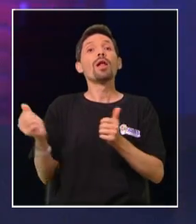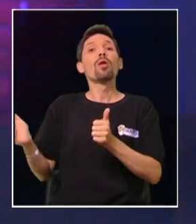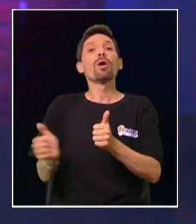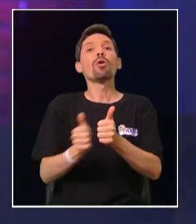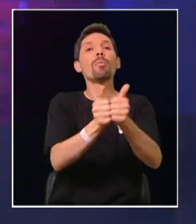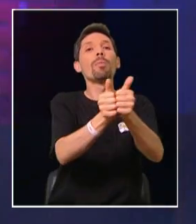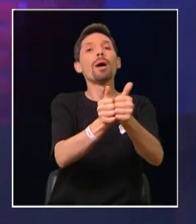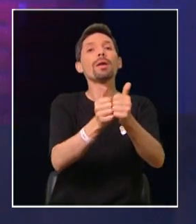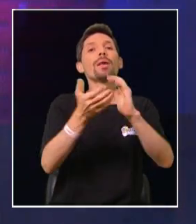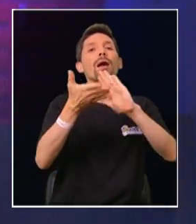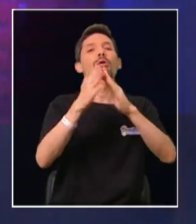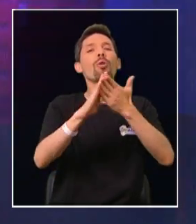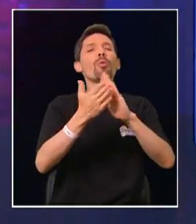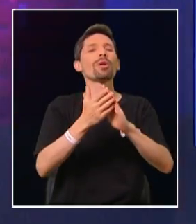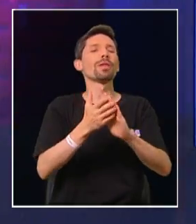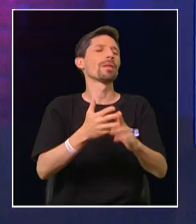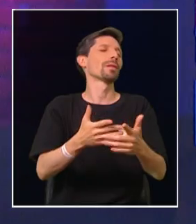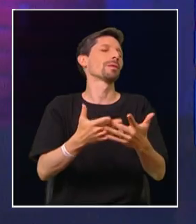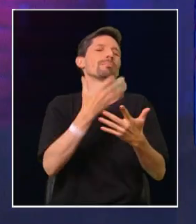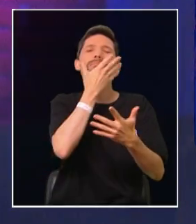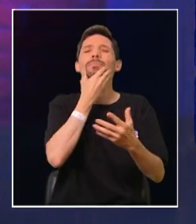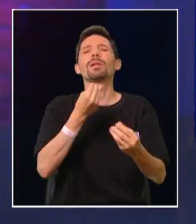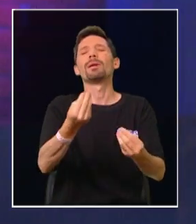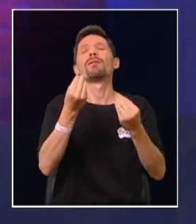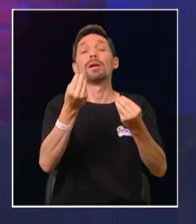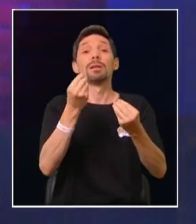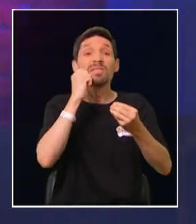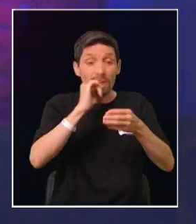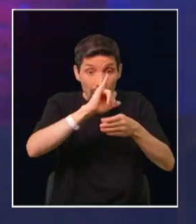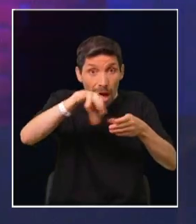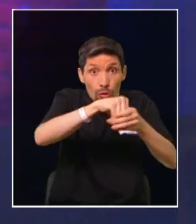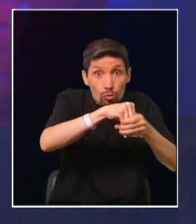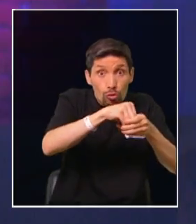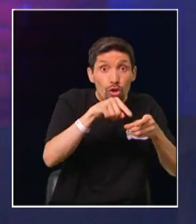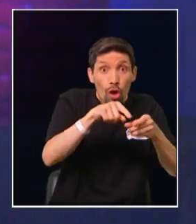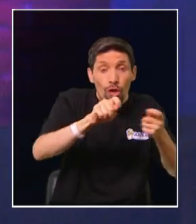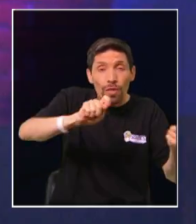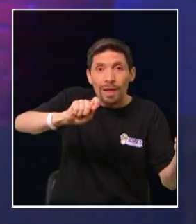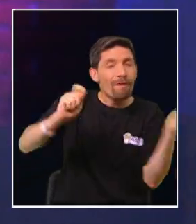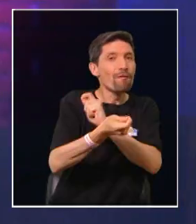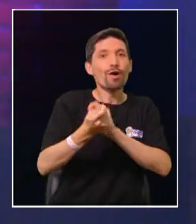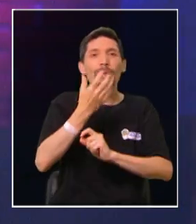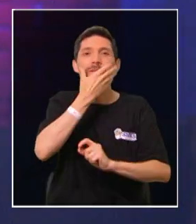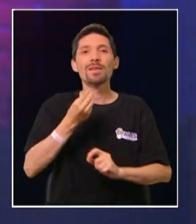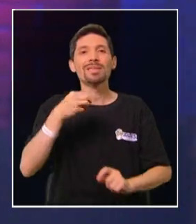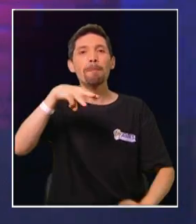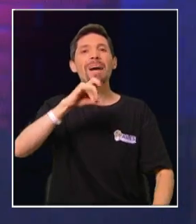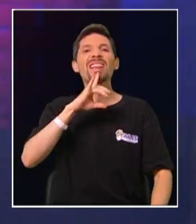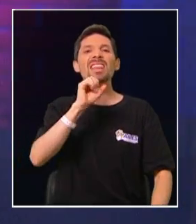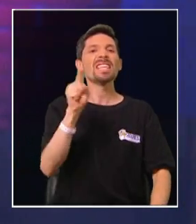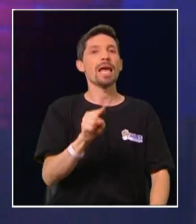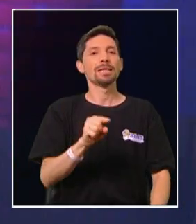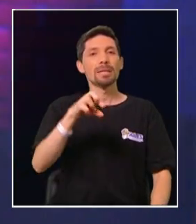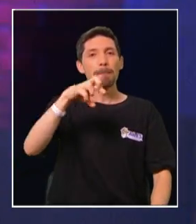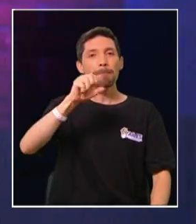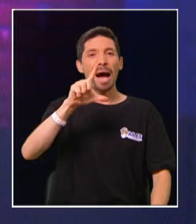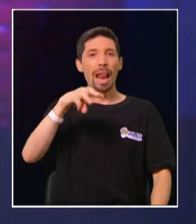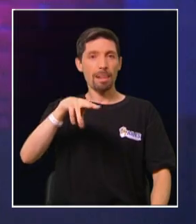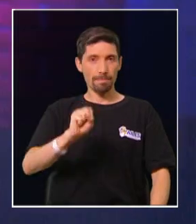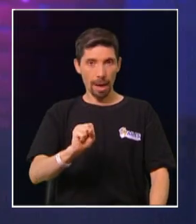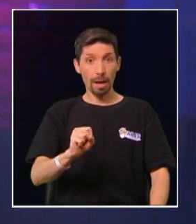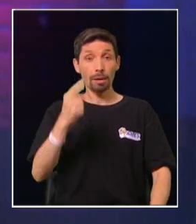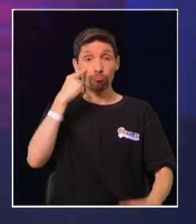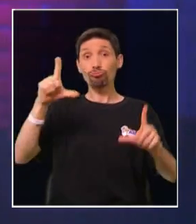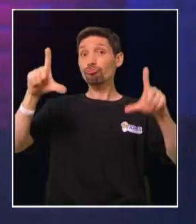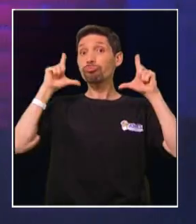comunidad extraordinaria que transforma la inclusión en belleza. Matías Palma, el protagonista de